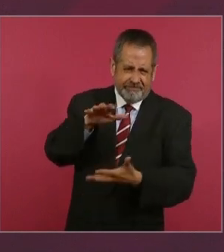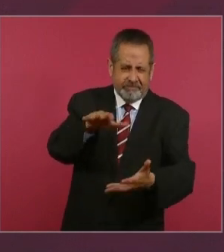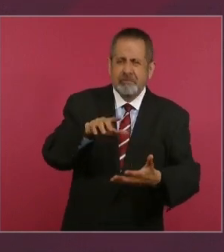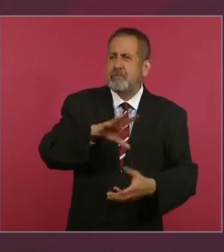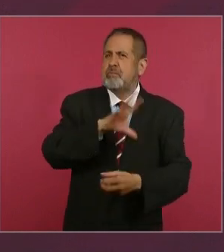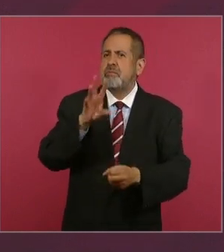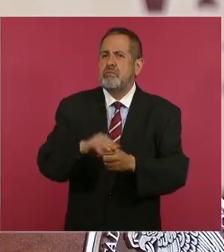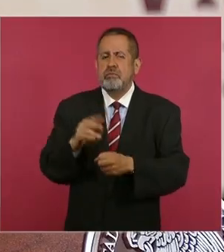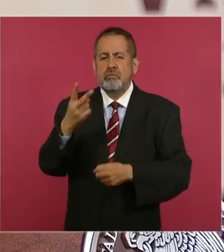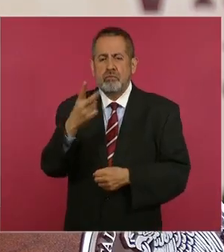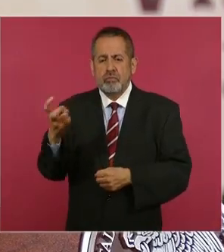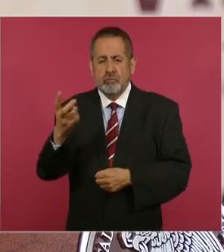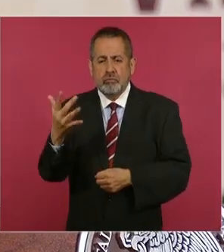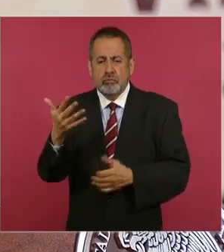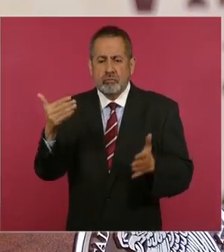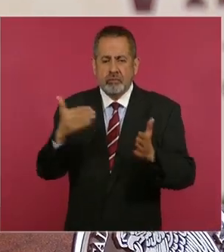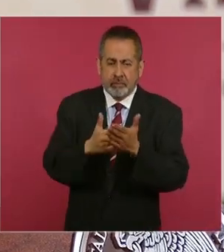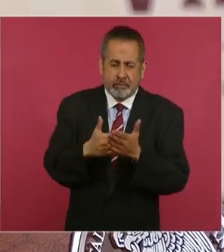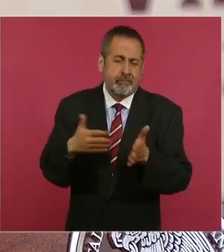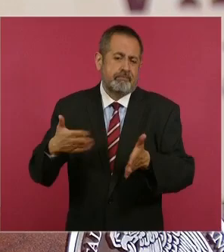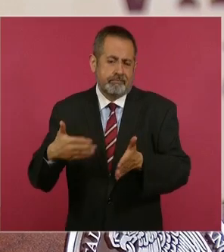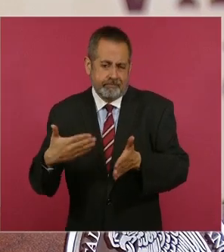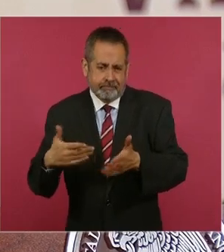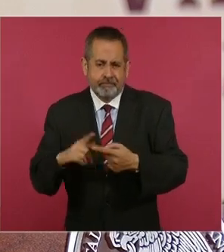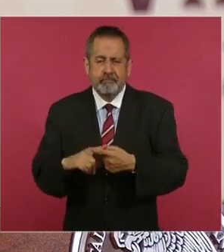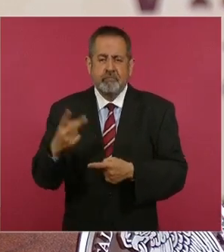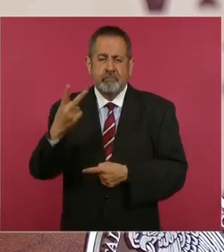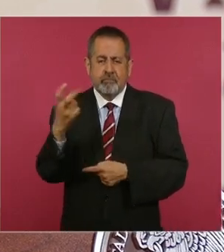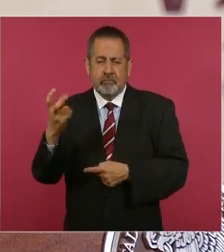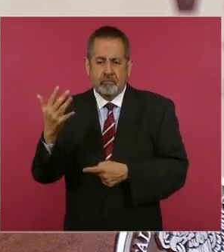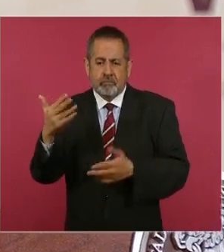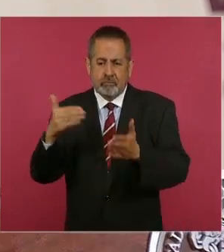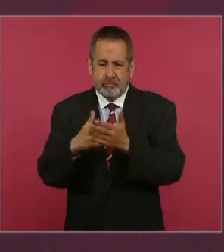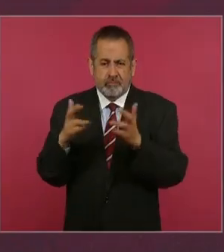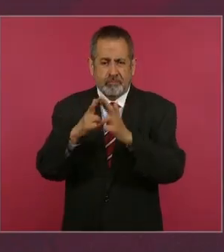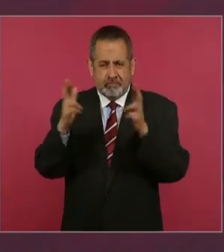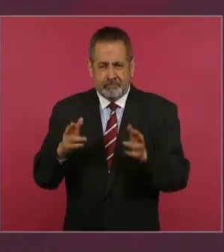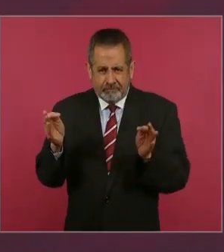250,000 estufas 250,000